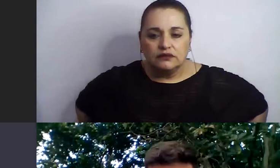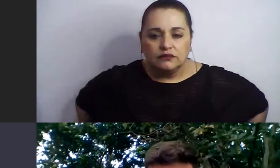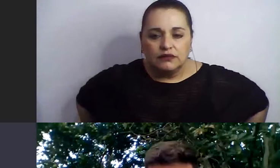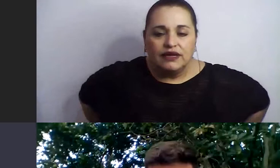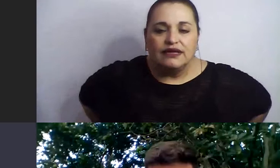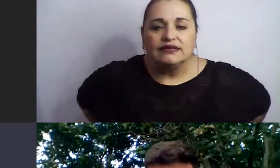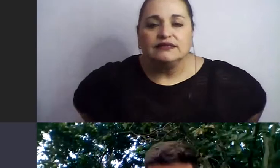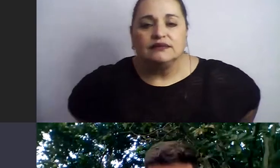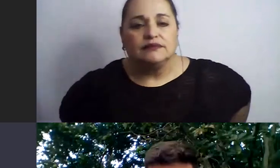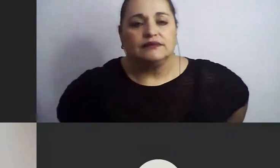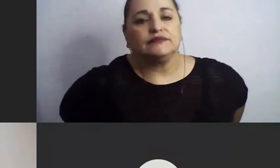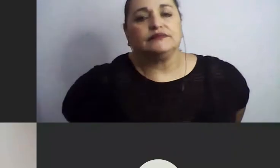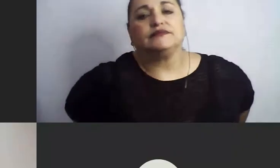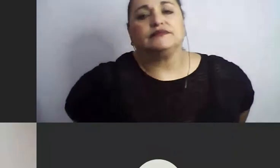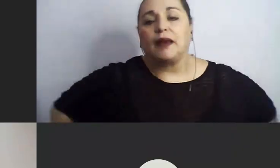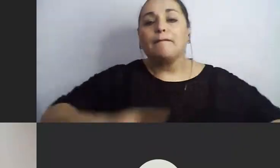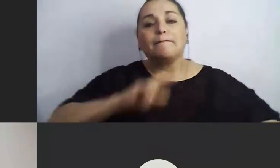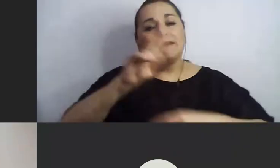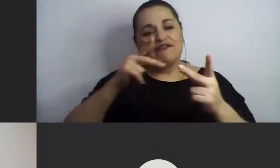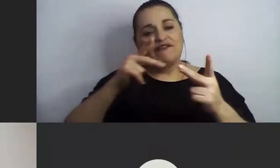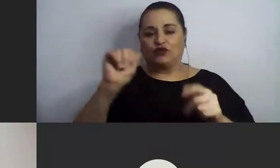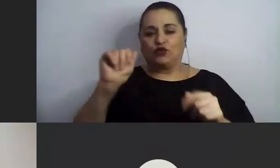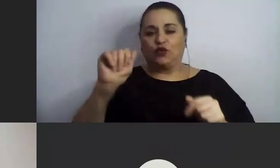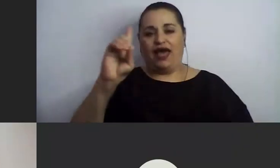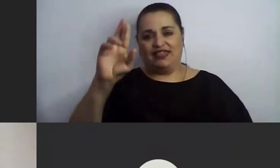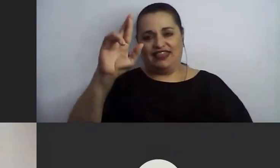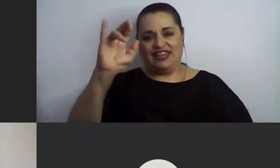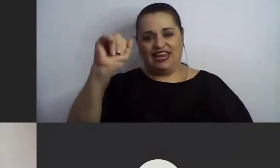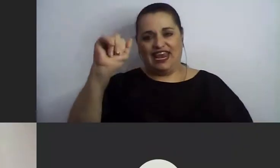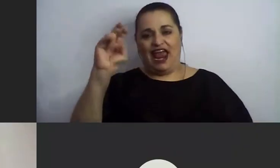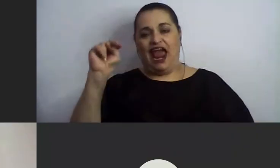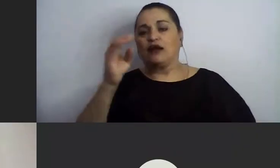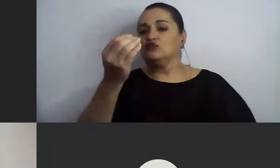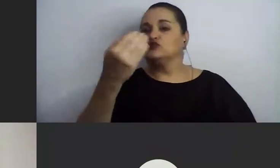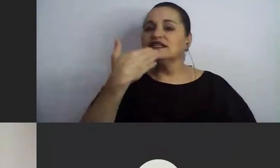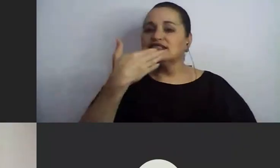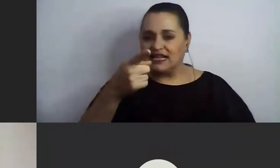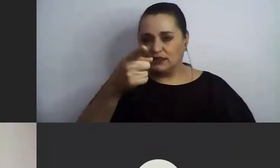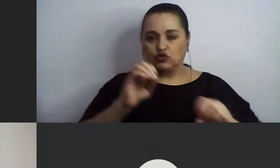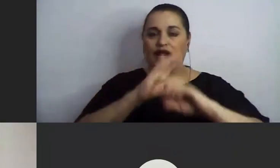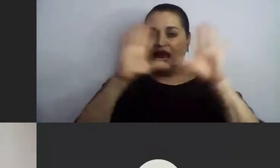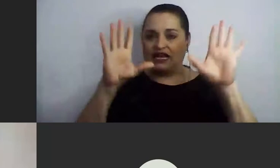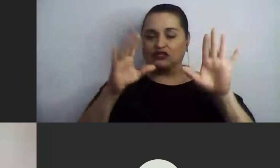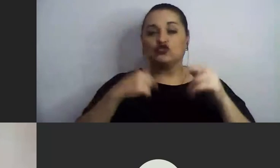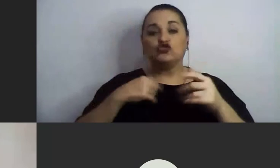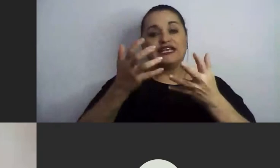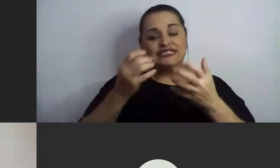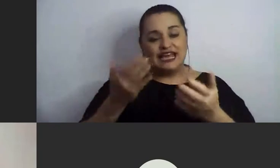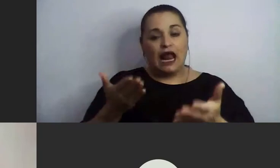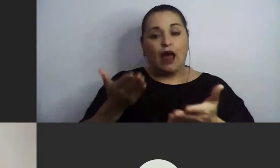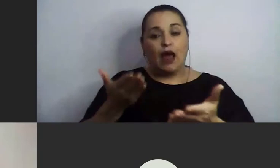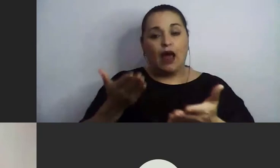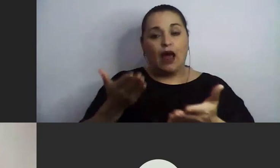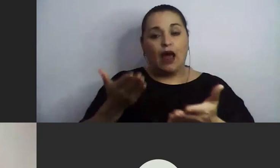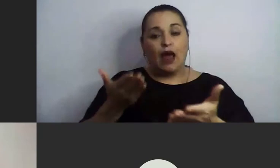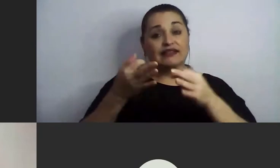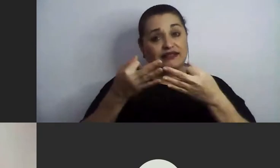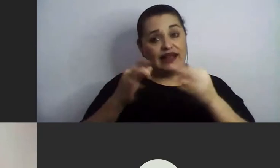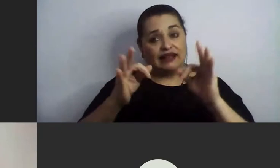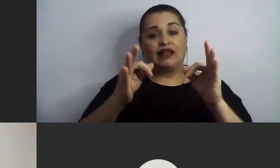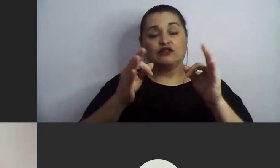perfecto adrián muchísimas gracias por su su aclaración y ahí nada más quisiera aportar que tratándose de